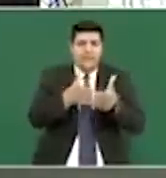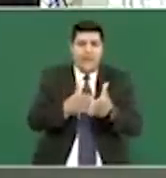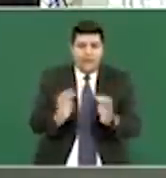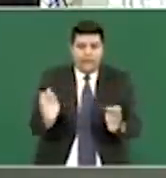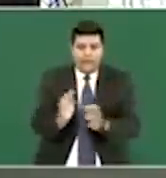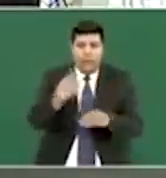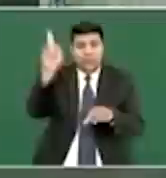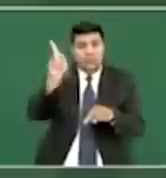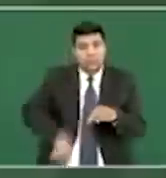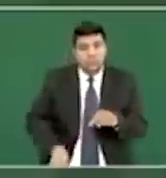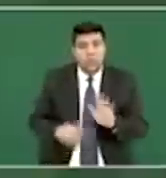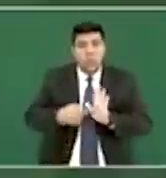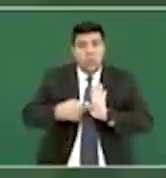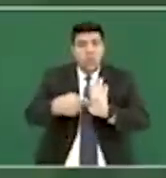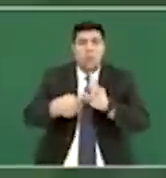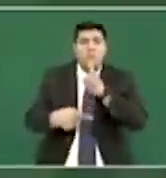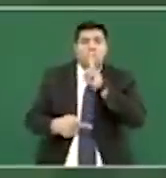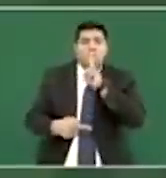antes